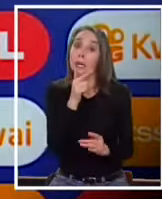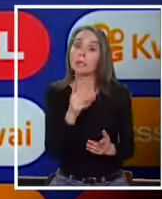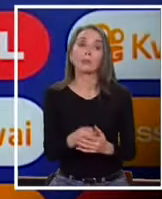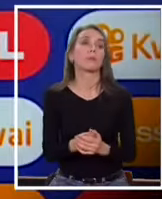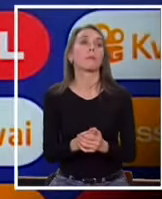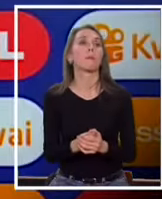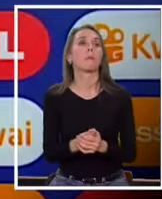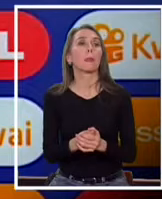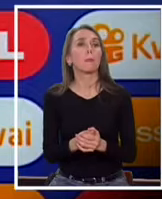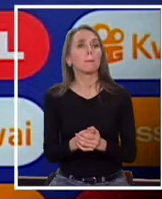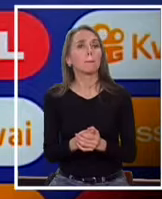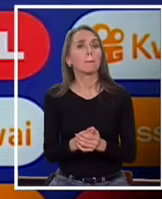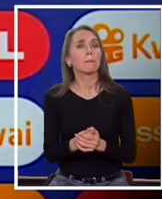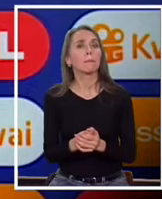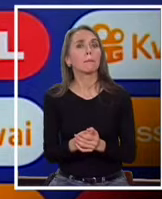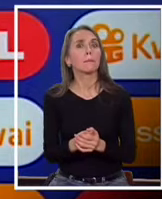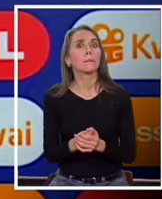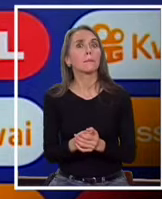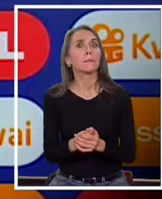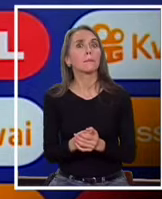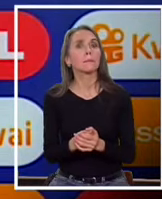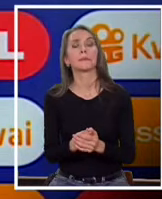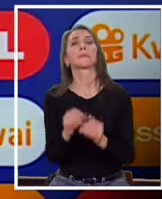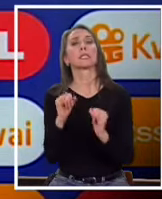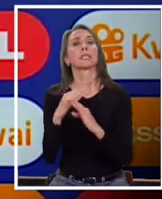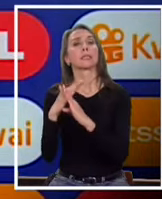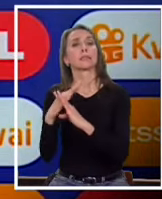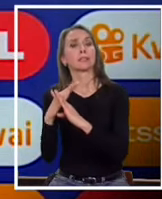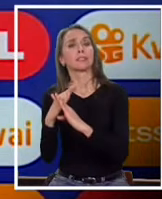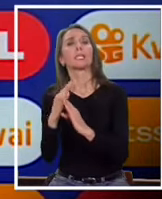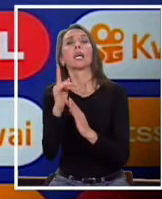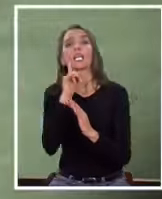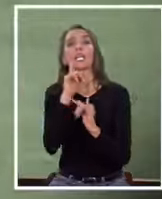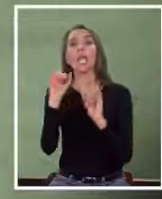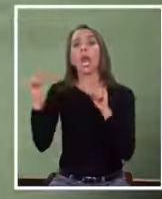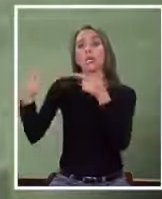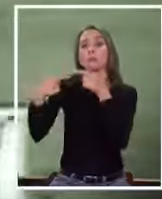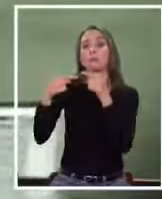Y si lo evitamos, bueno, pues lo evitaremos y veremos cuál es el rival que nos toca.